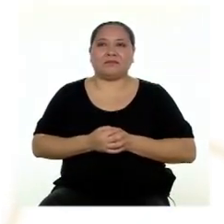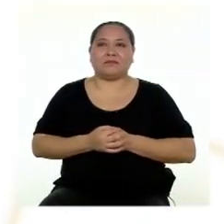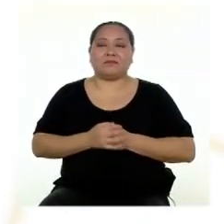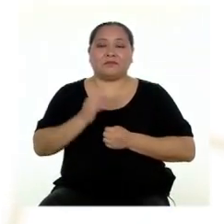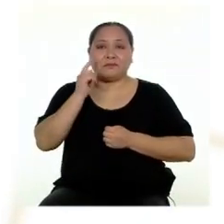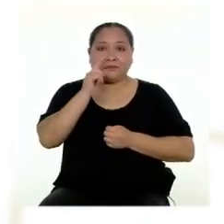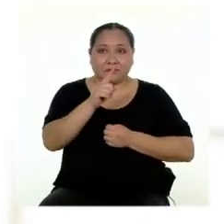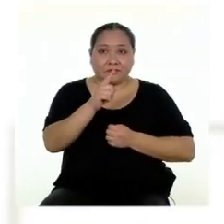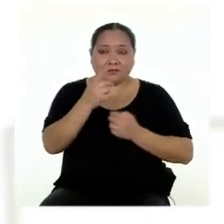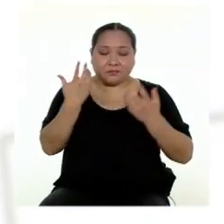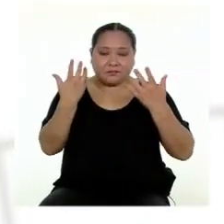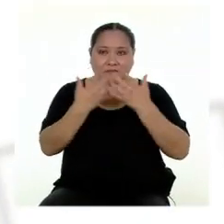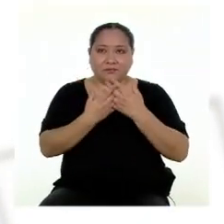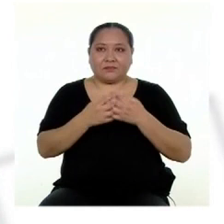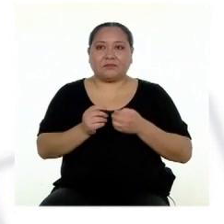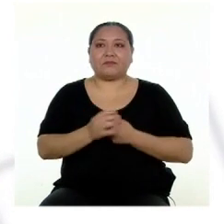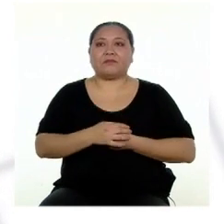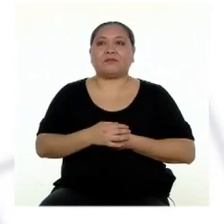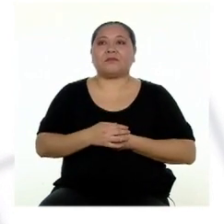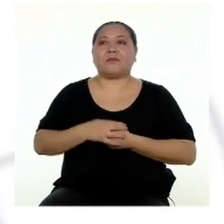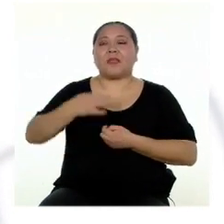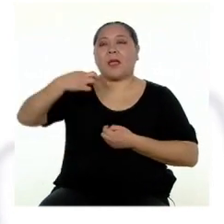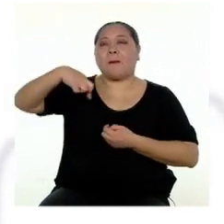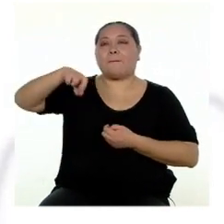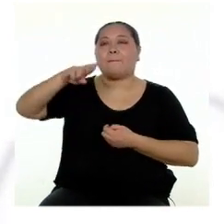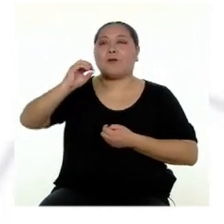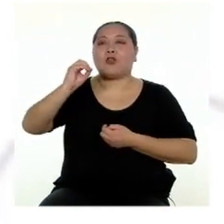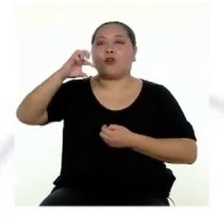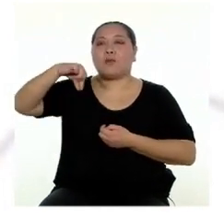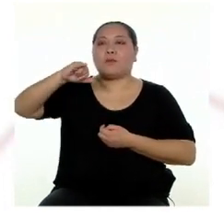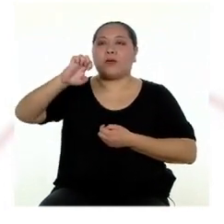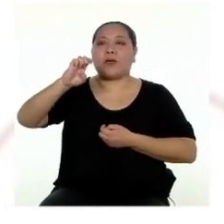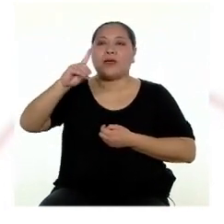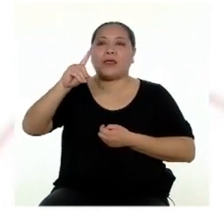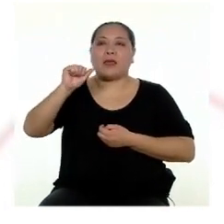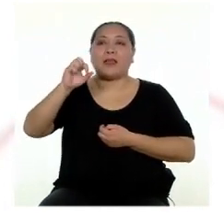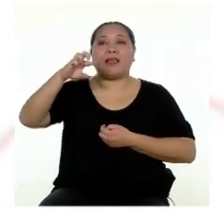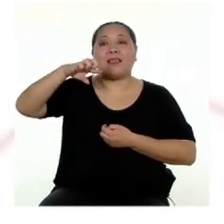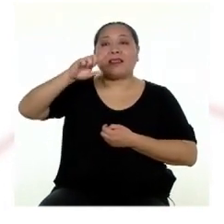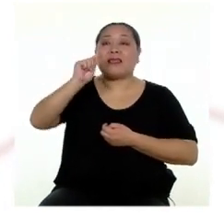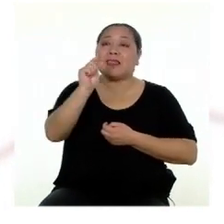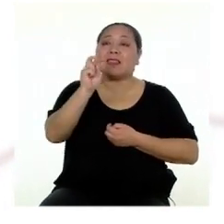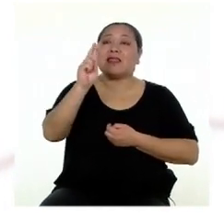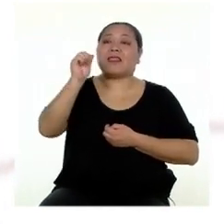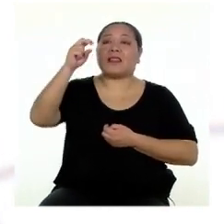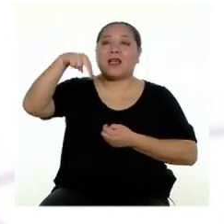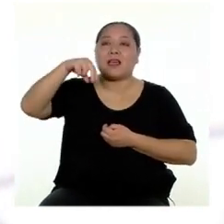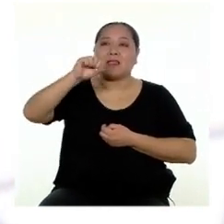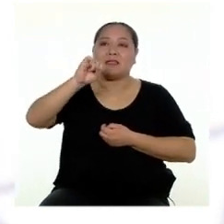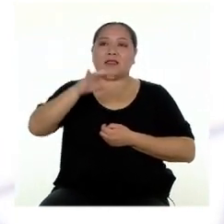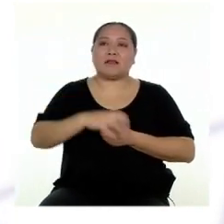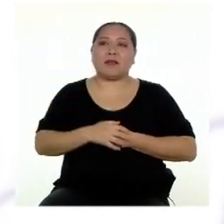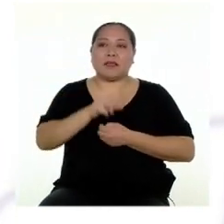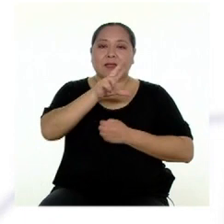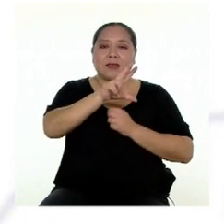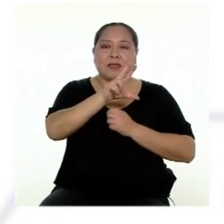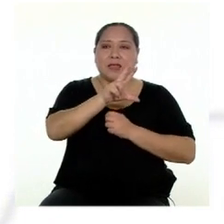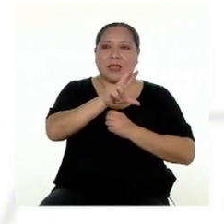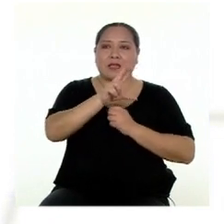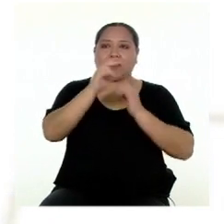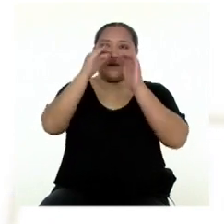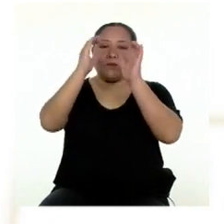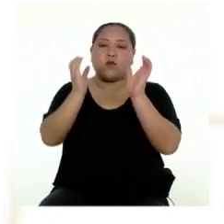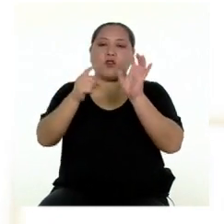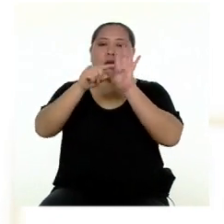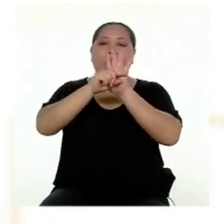En tu caso particular, la propiedad transitiva funcionaría así. Ya que sabemos que 3 multiplicado por x menos 1